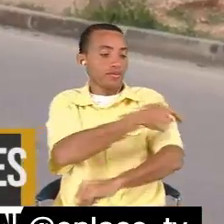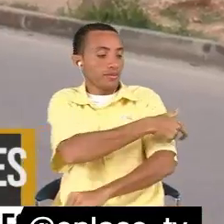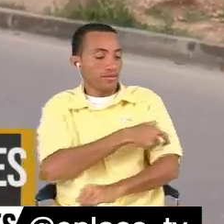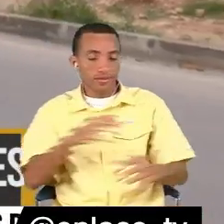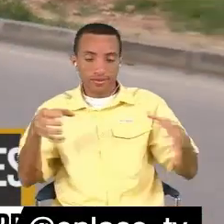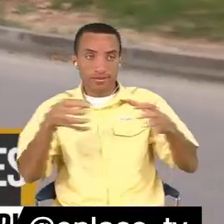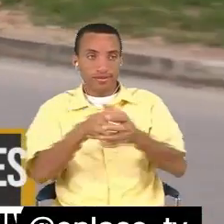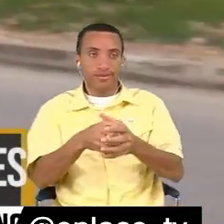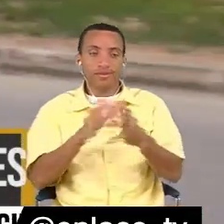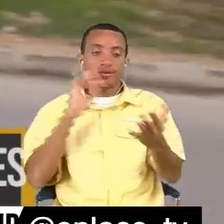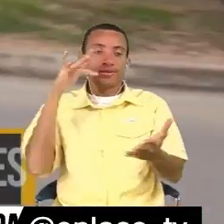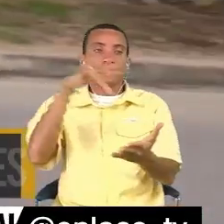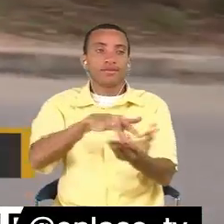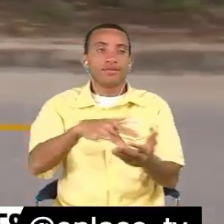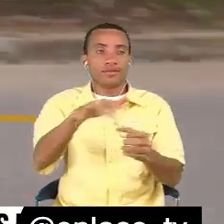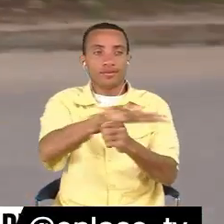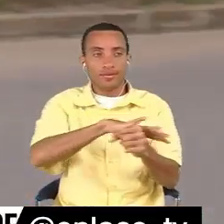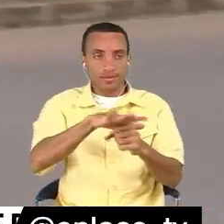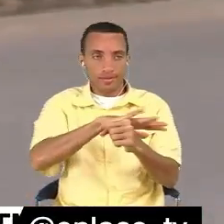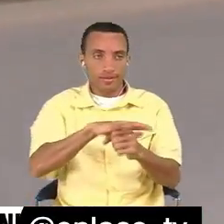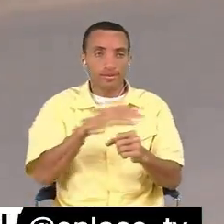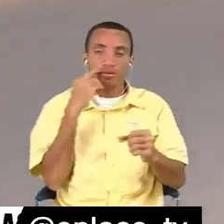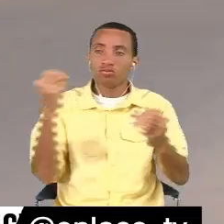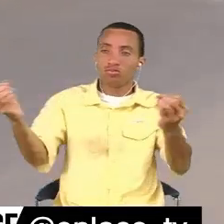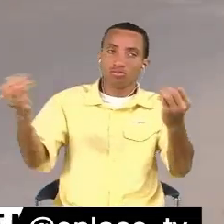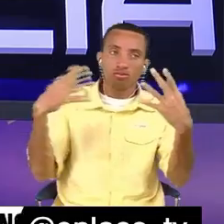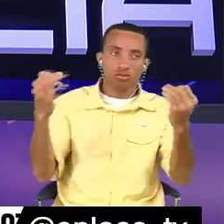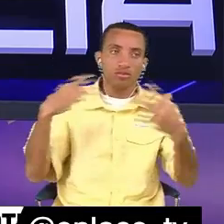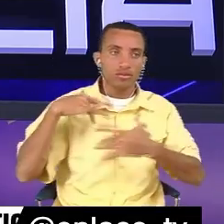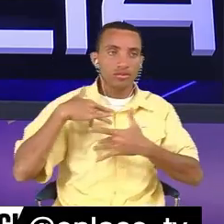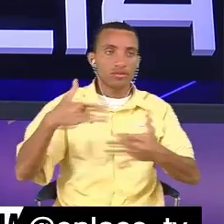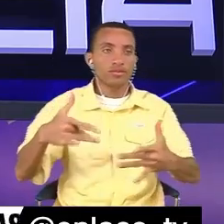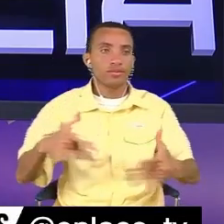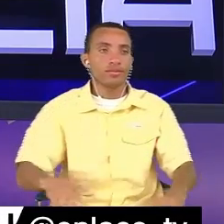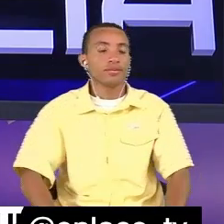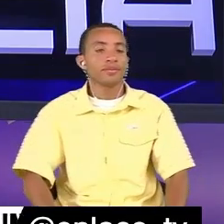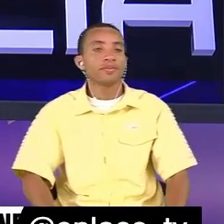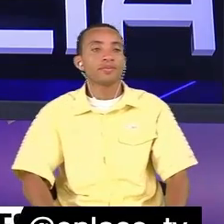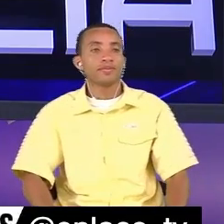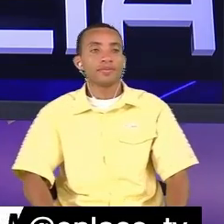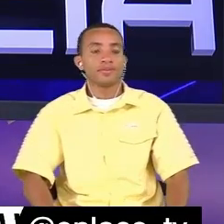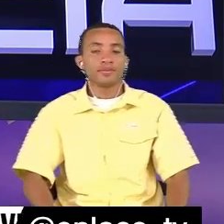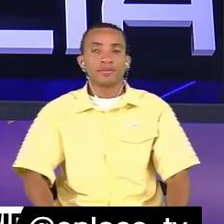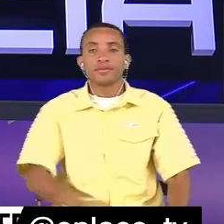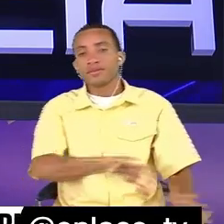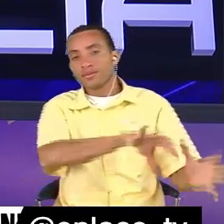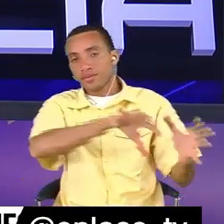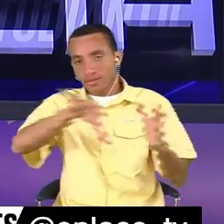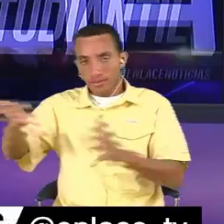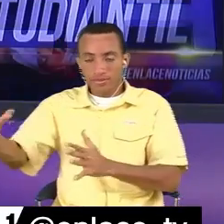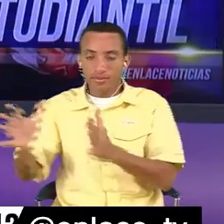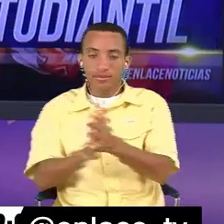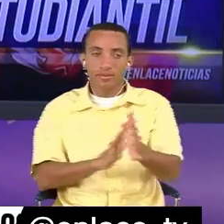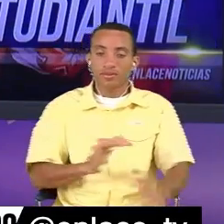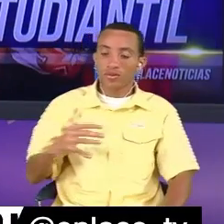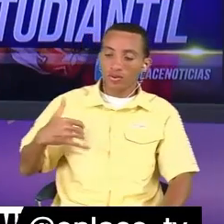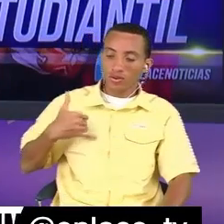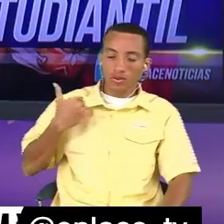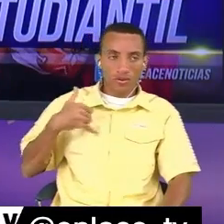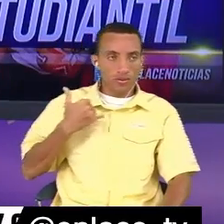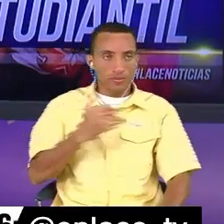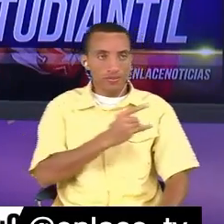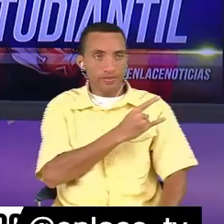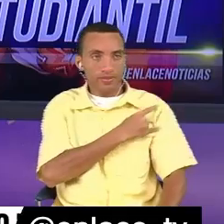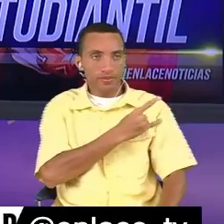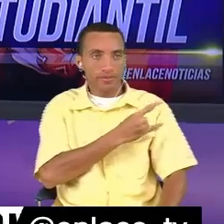estará en la plazoleta del barrio recibiendo las donaciones. En otras noticias, jóvenes universitarios adelantan cruzada